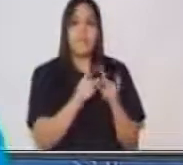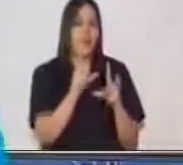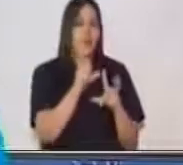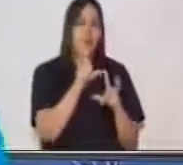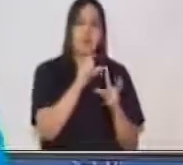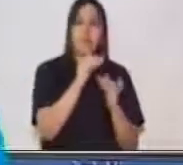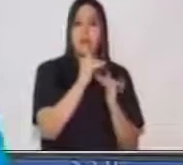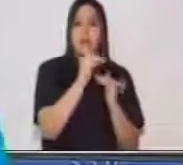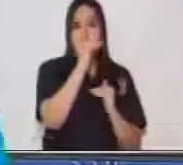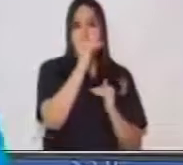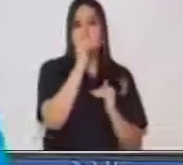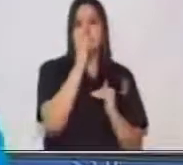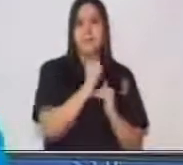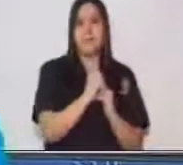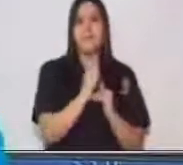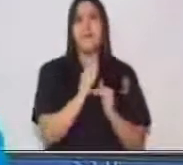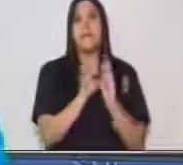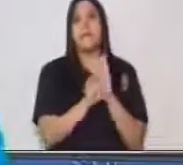casa